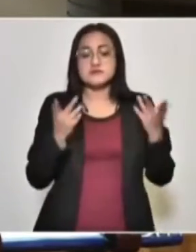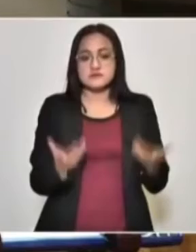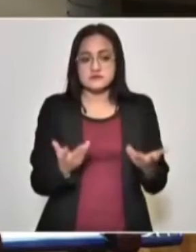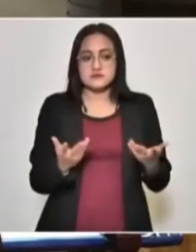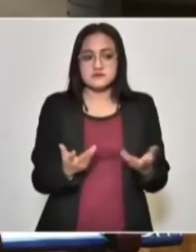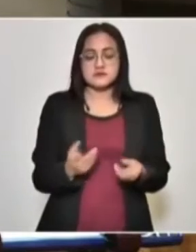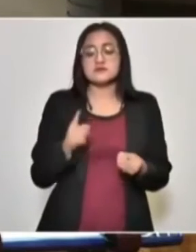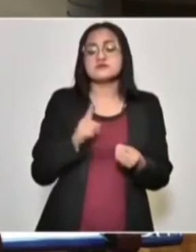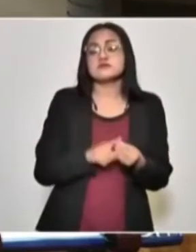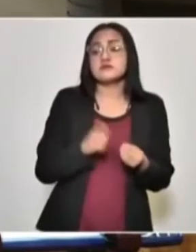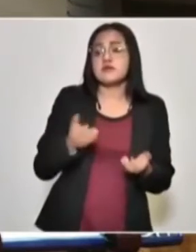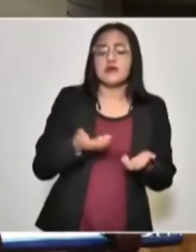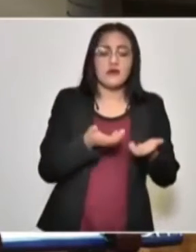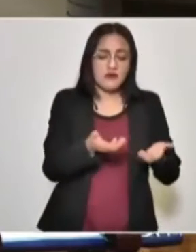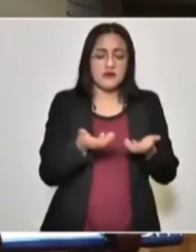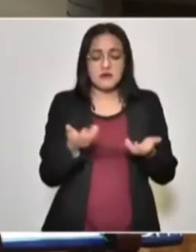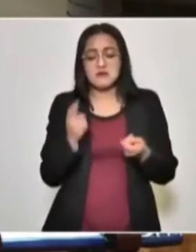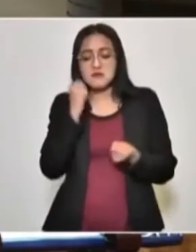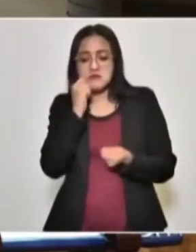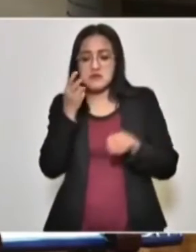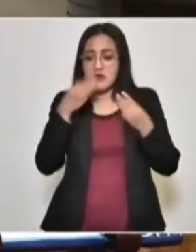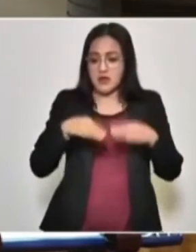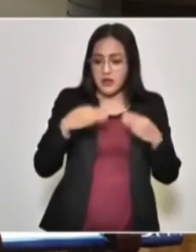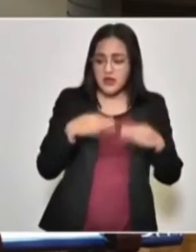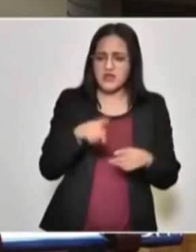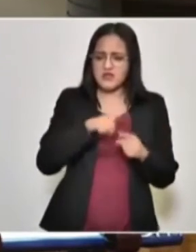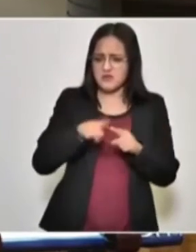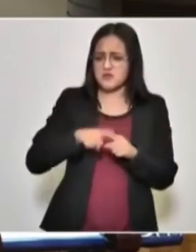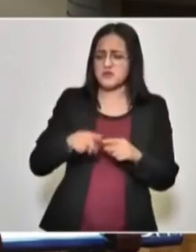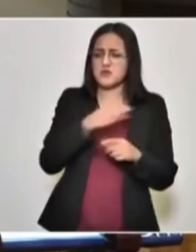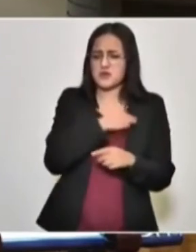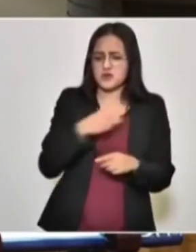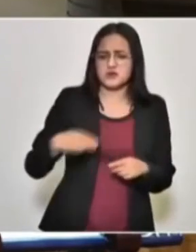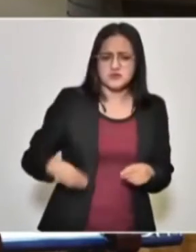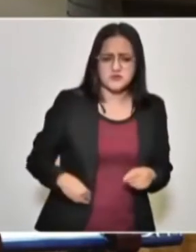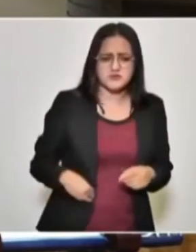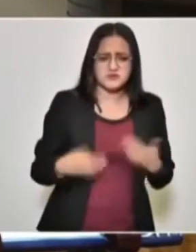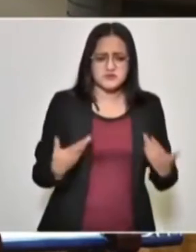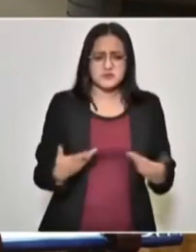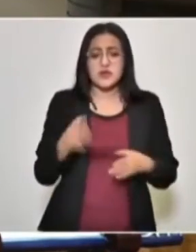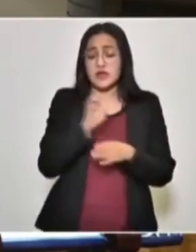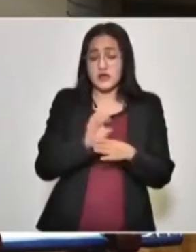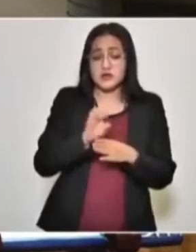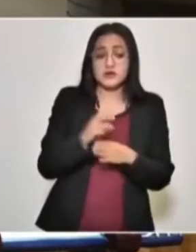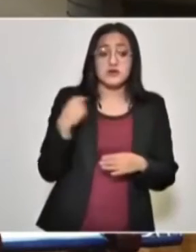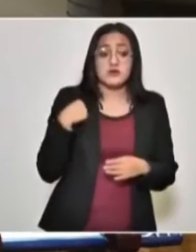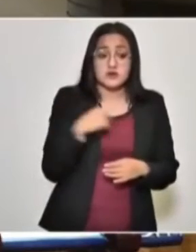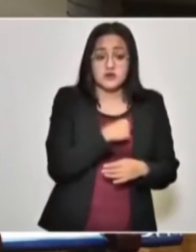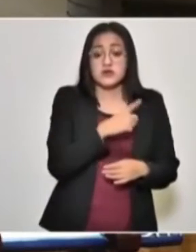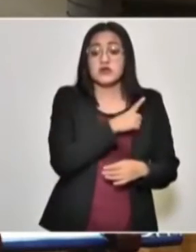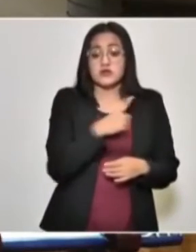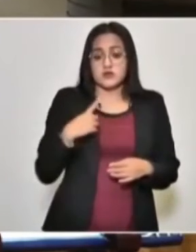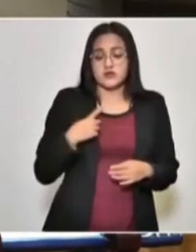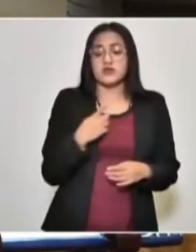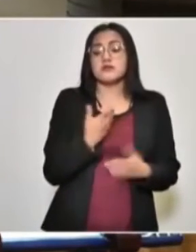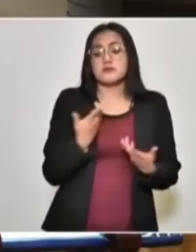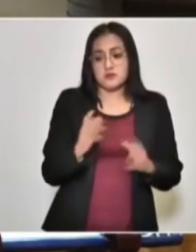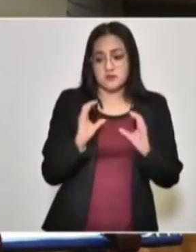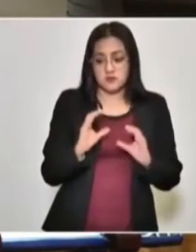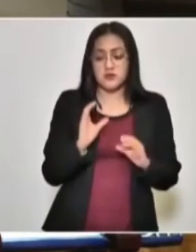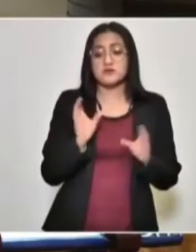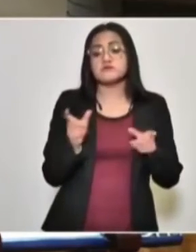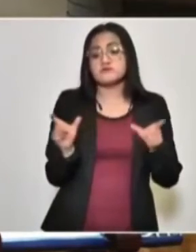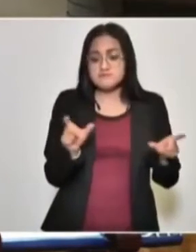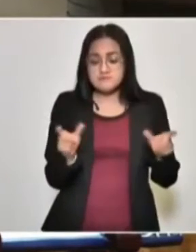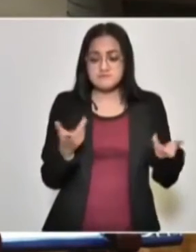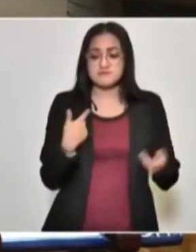en las calles, en mercados de los municipios. Entonces, tenemos nosotros que tener control de eso. Entonces,